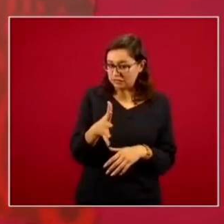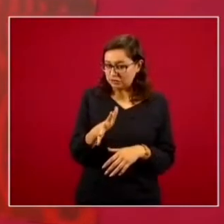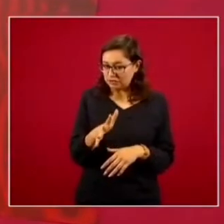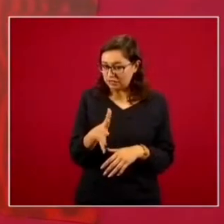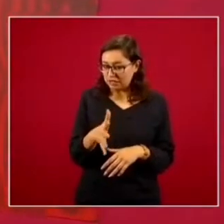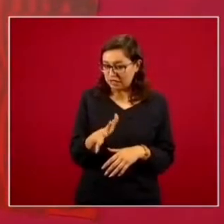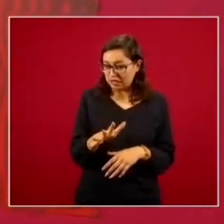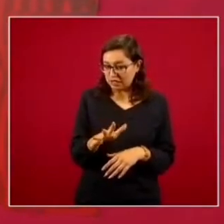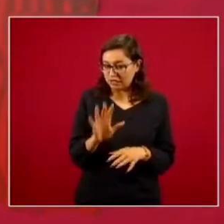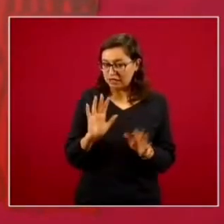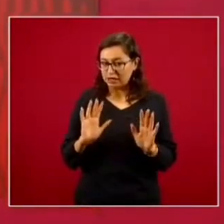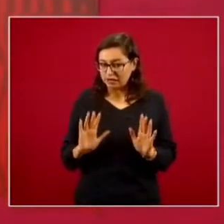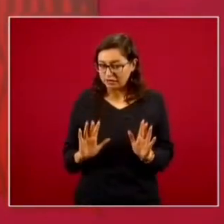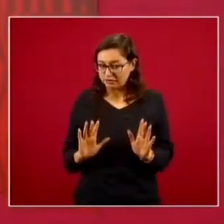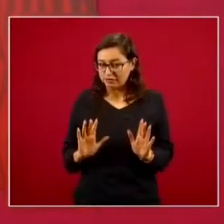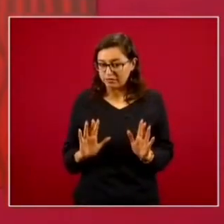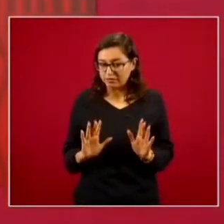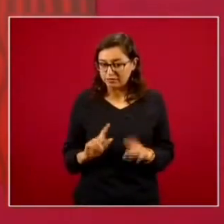el que era